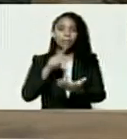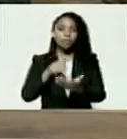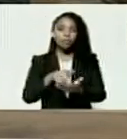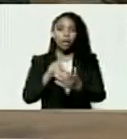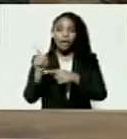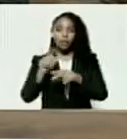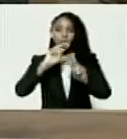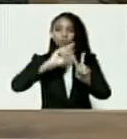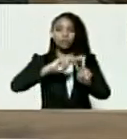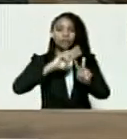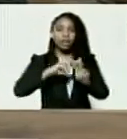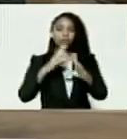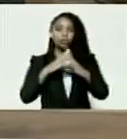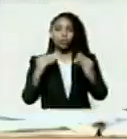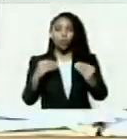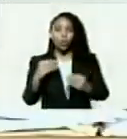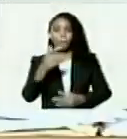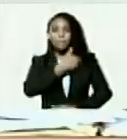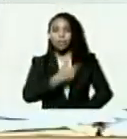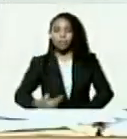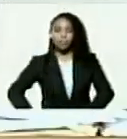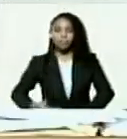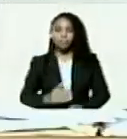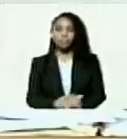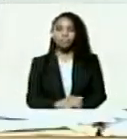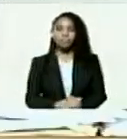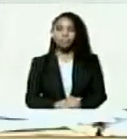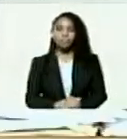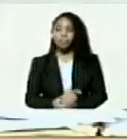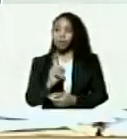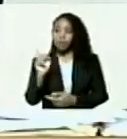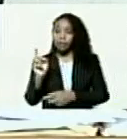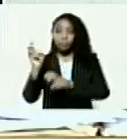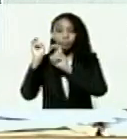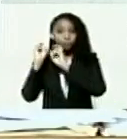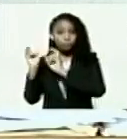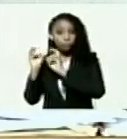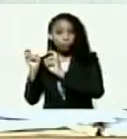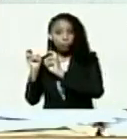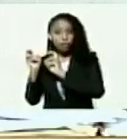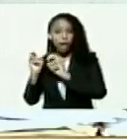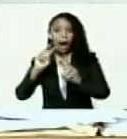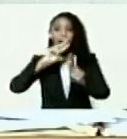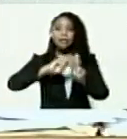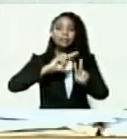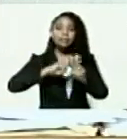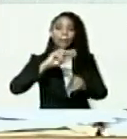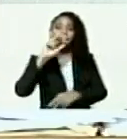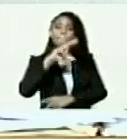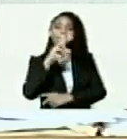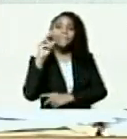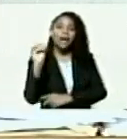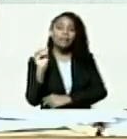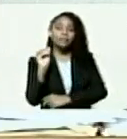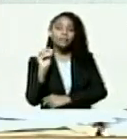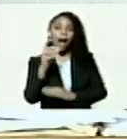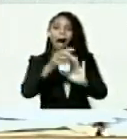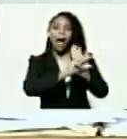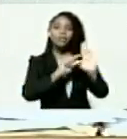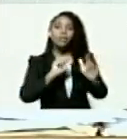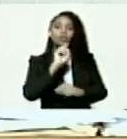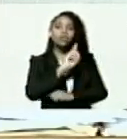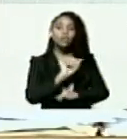el numeral, ciudadano presidente. En consideración al numeral 20 del artículo